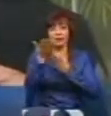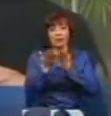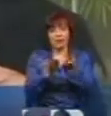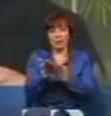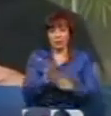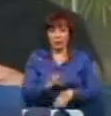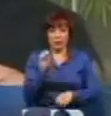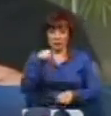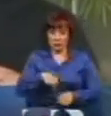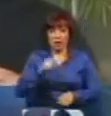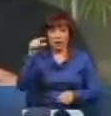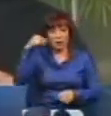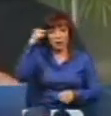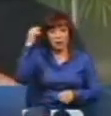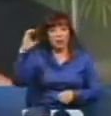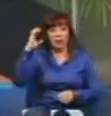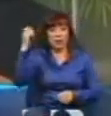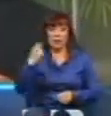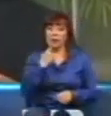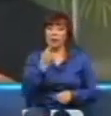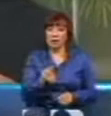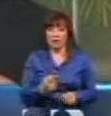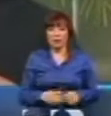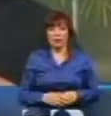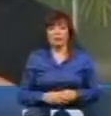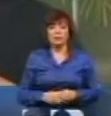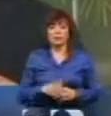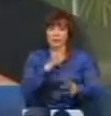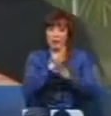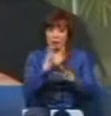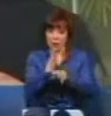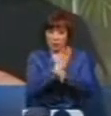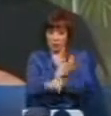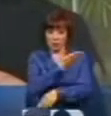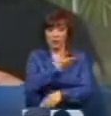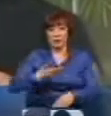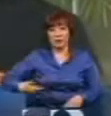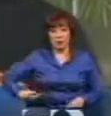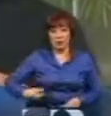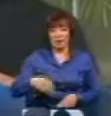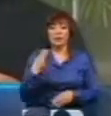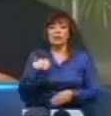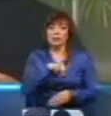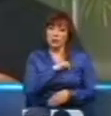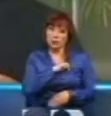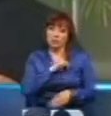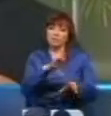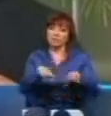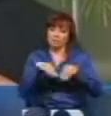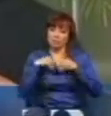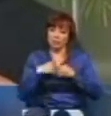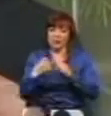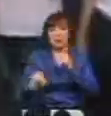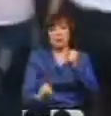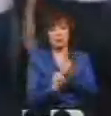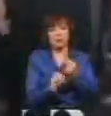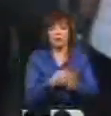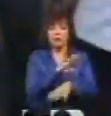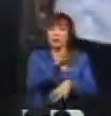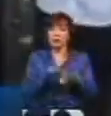general el gobierno de Colombia, lo que había ofrecido desde un principio el presidente y el canciller, estamos llevando, dándole todo el apoyo a los